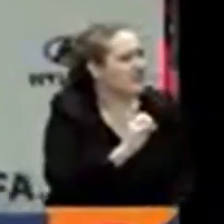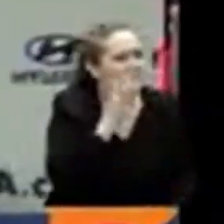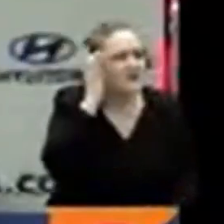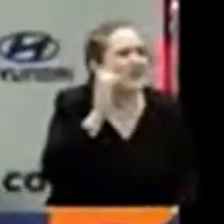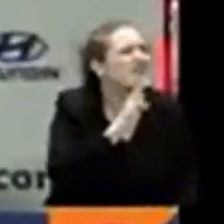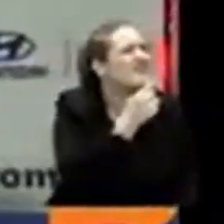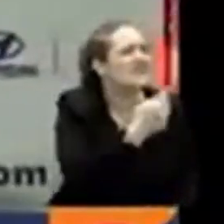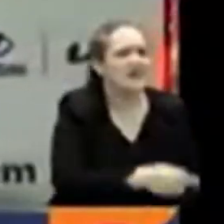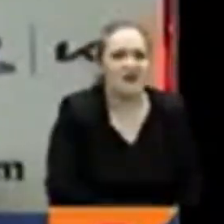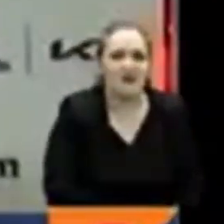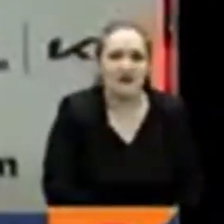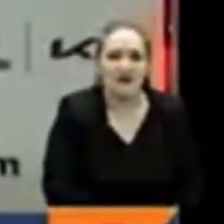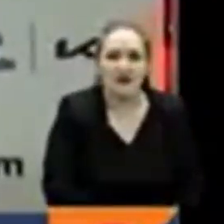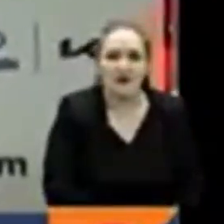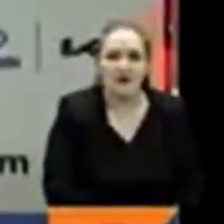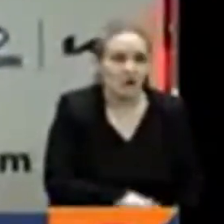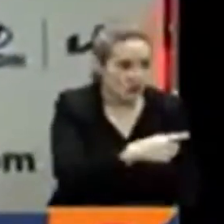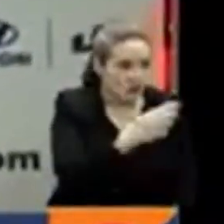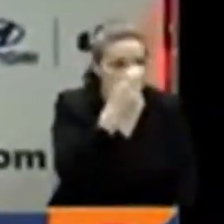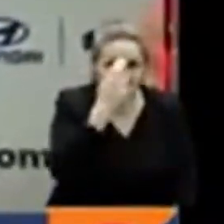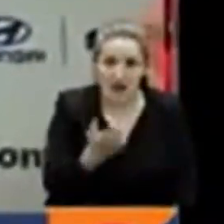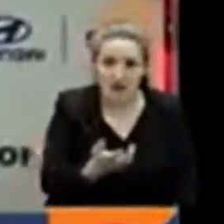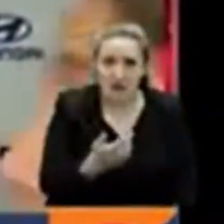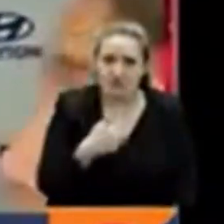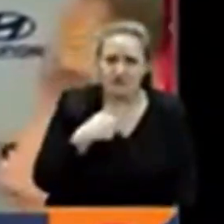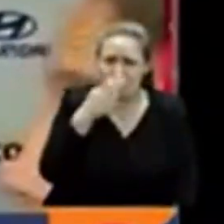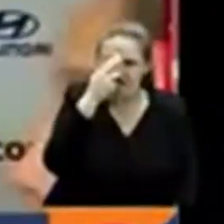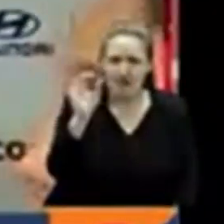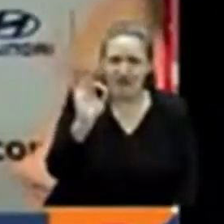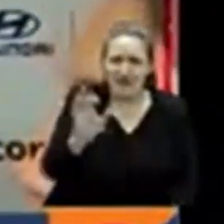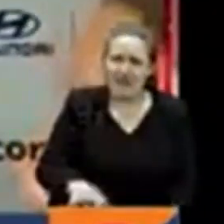Leonel, eso? No me enoja, el entrenamiento fue a puerta cerrada.